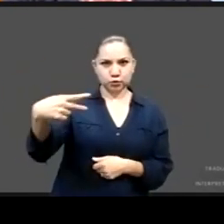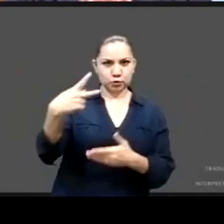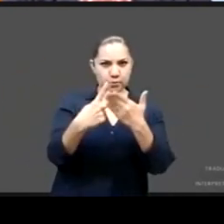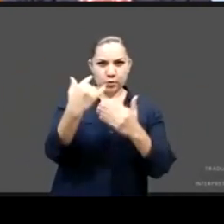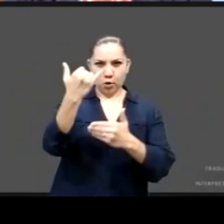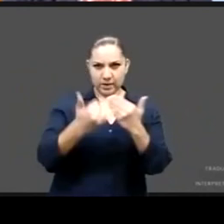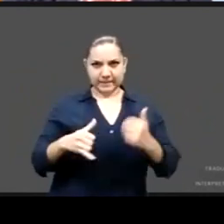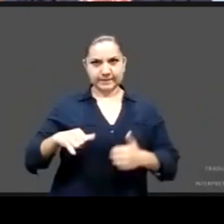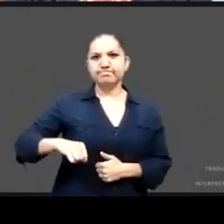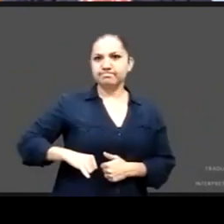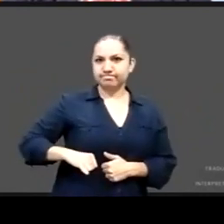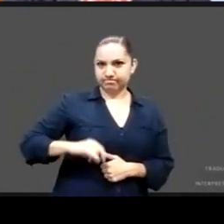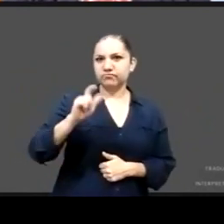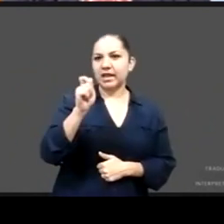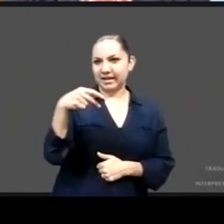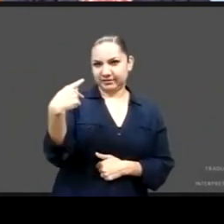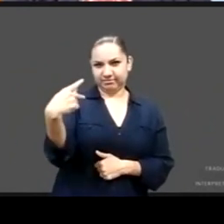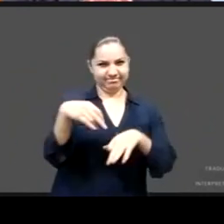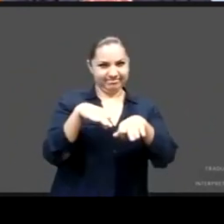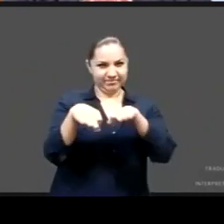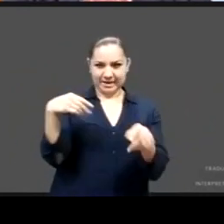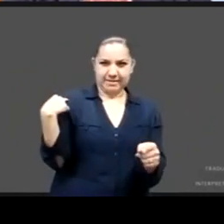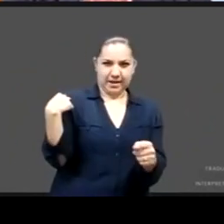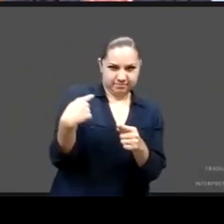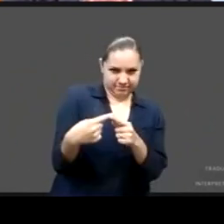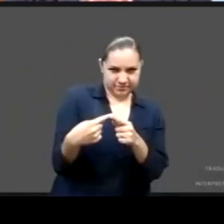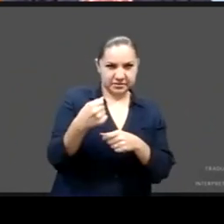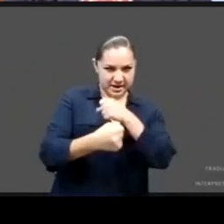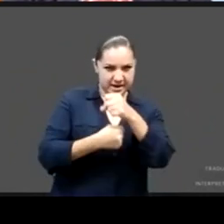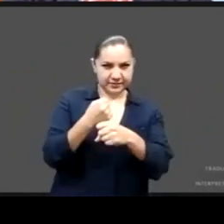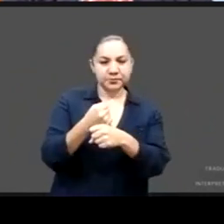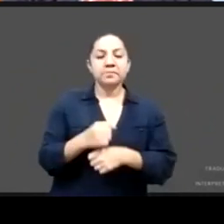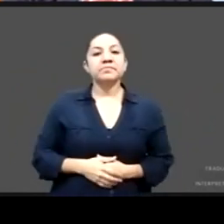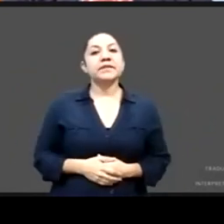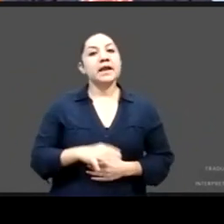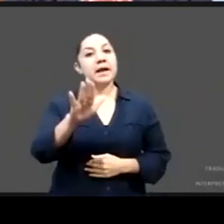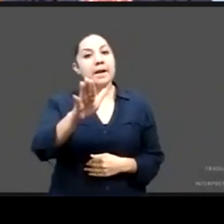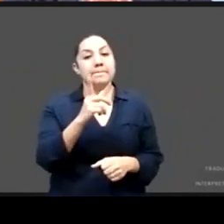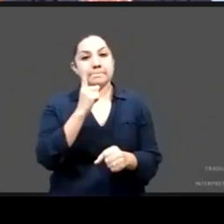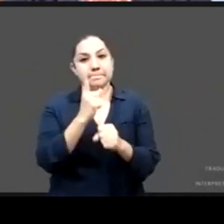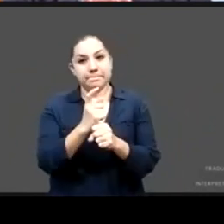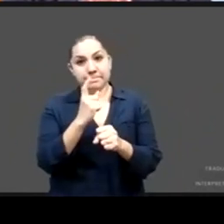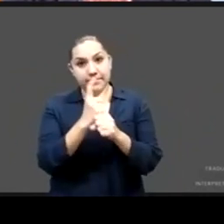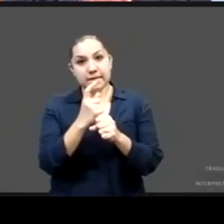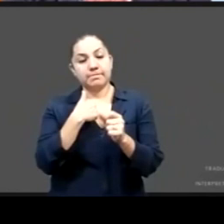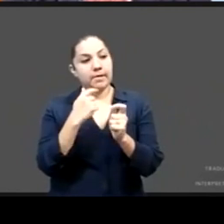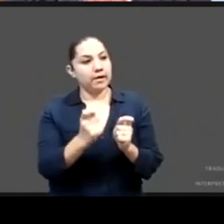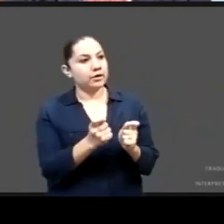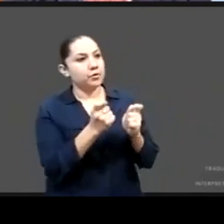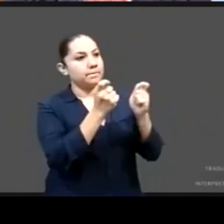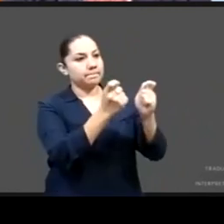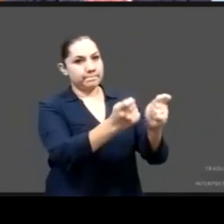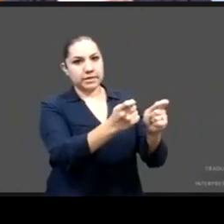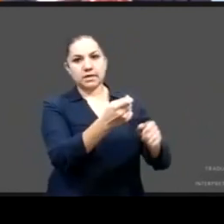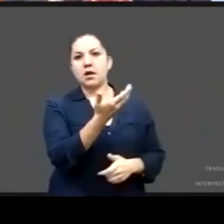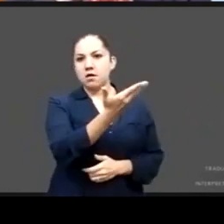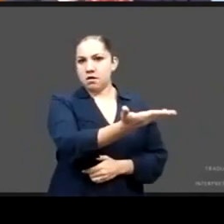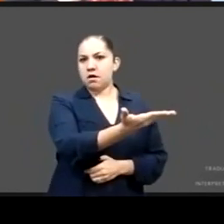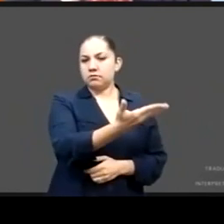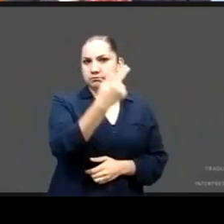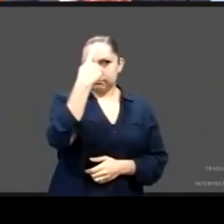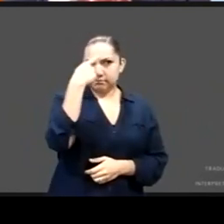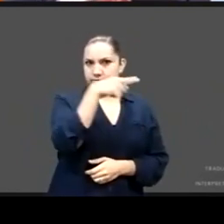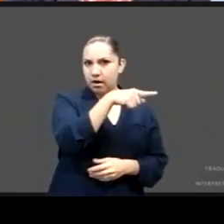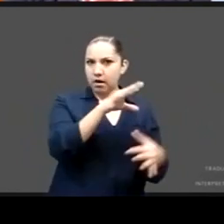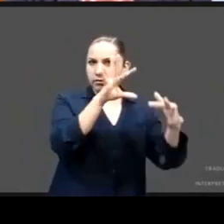últimos años. Le voy a pasar en primer lugar la palabra a una experiencia que